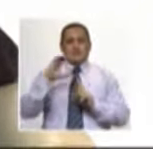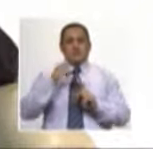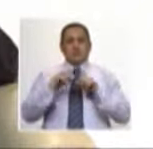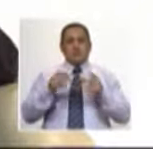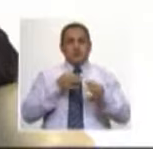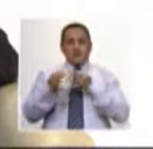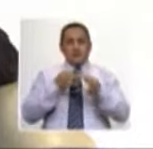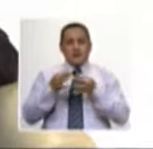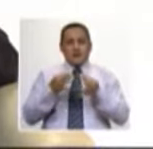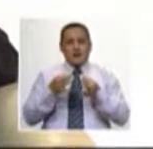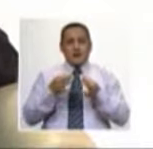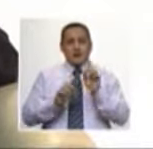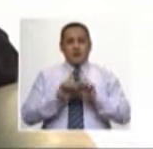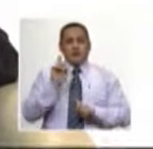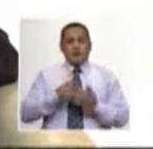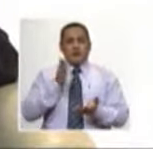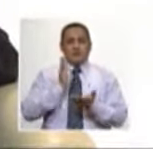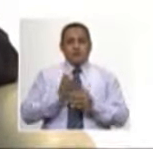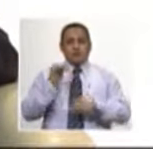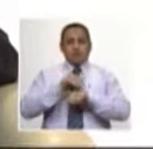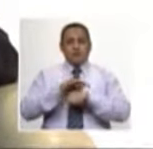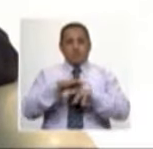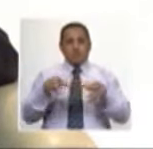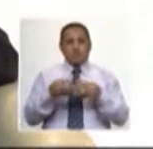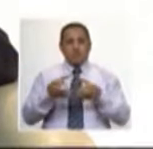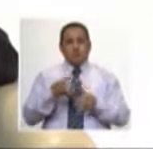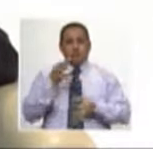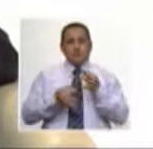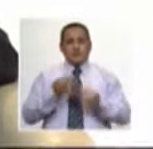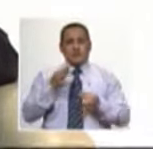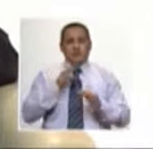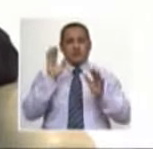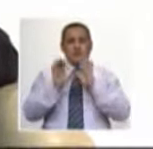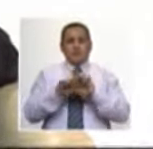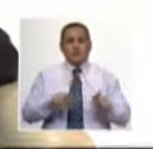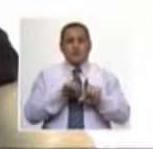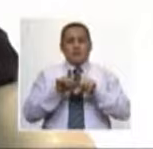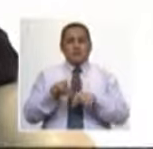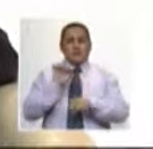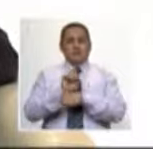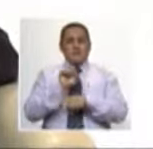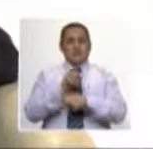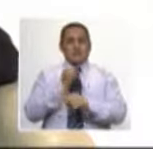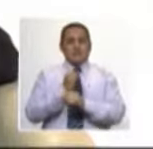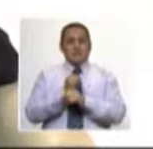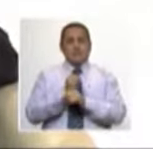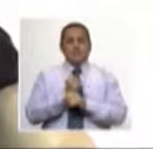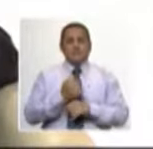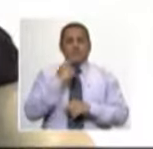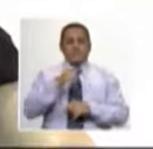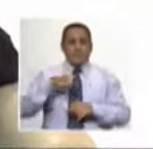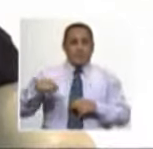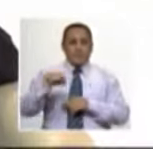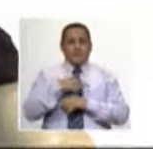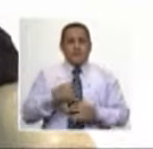adjuntan las sentencias respectivas del Poder Judicial, un caso relativo a la enseñanza religiosa. Todas estas